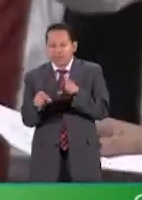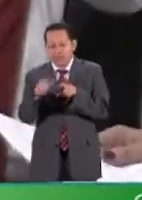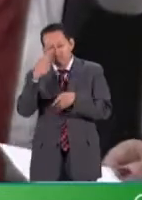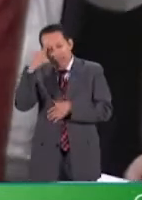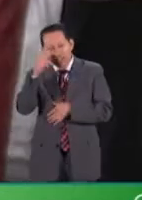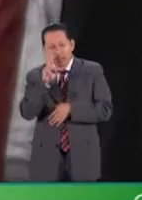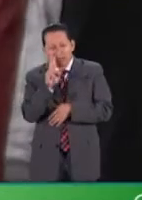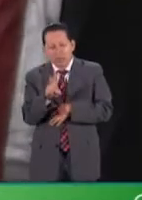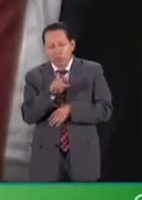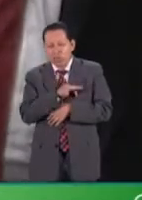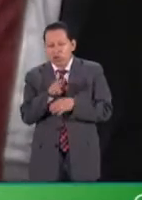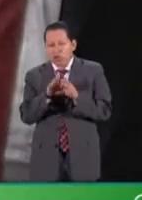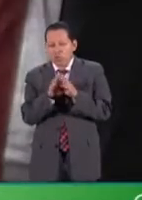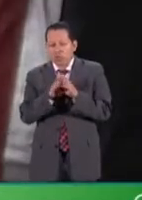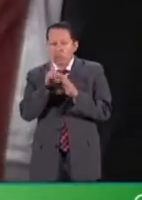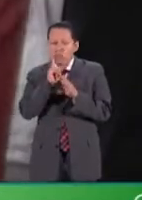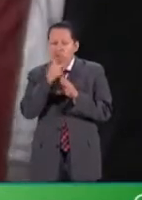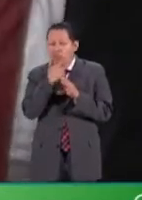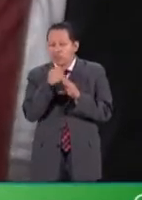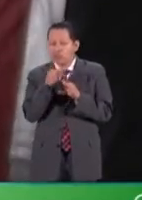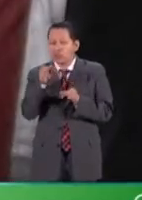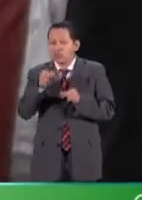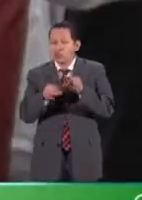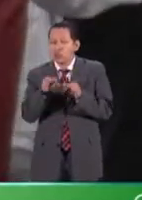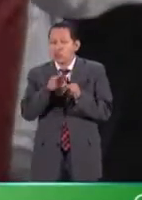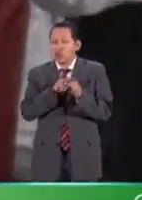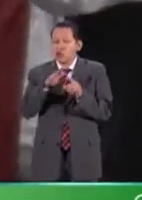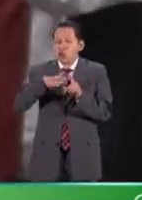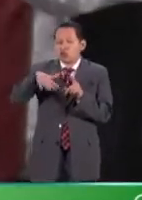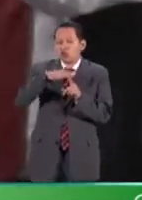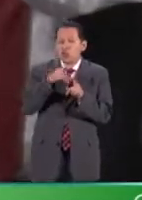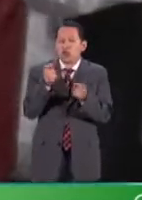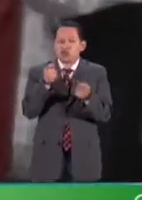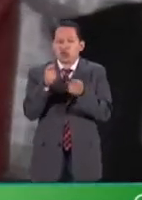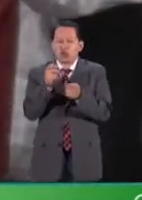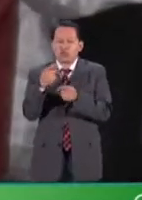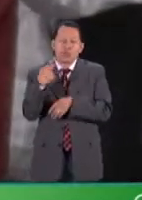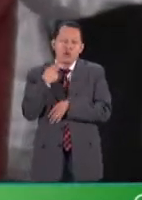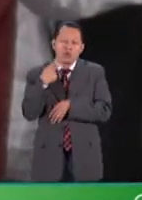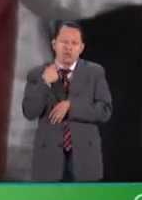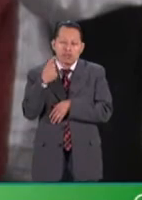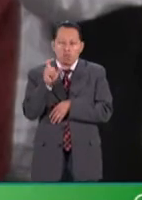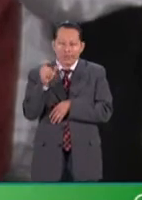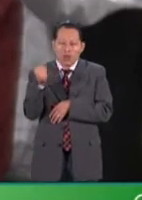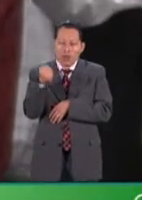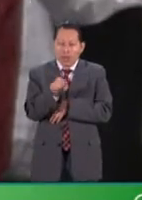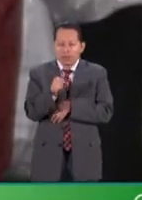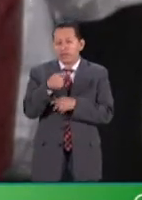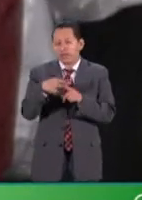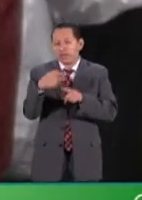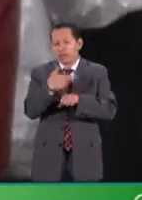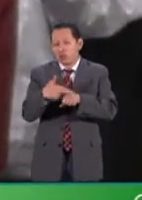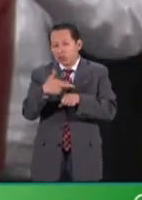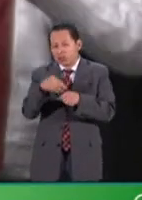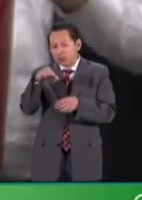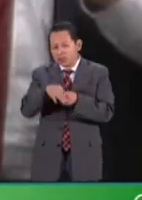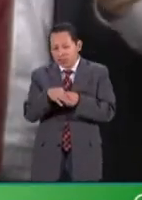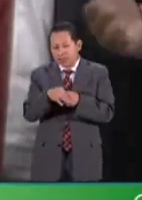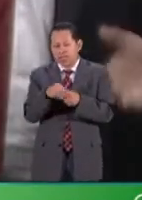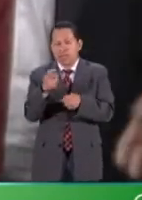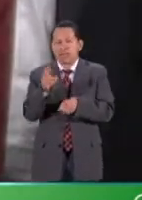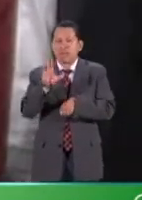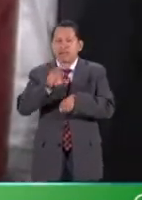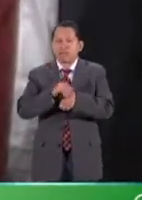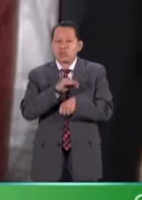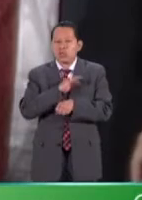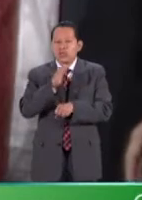que la elección de las y los juzgadores se dará en un ambiente de control político de las postulaciones y del proceso electoral y que permitirá